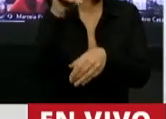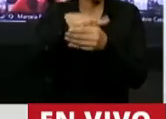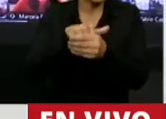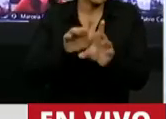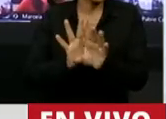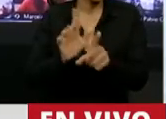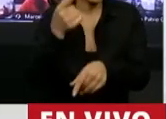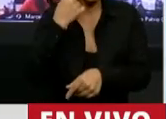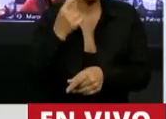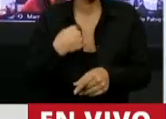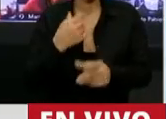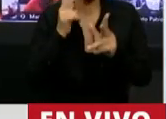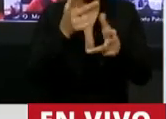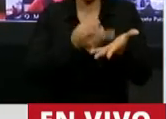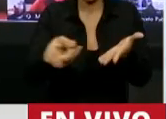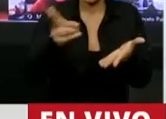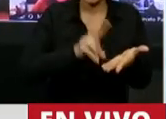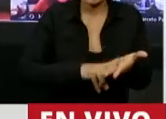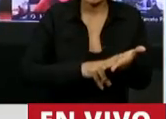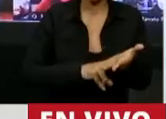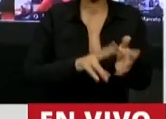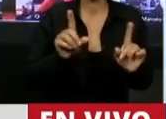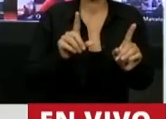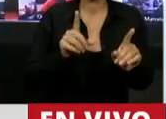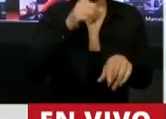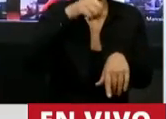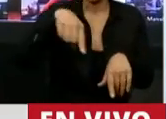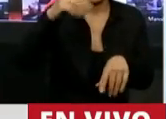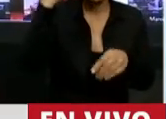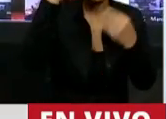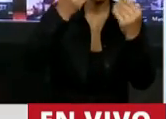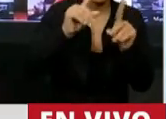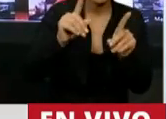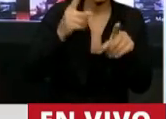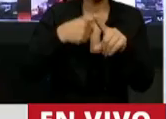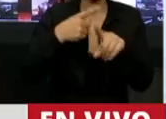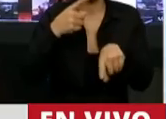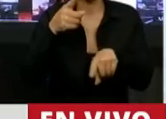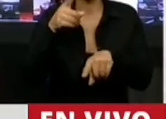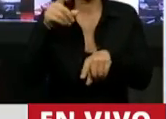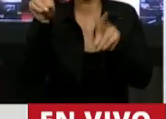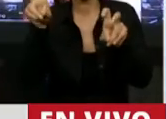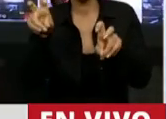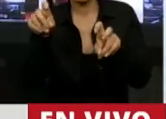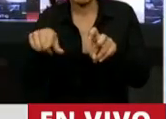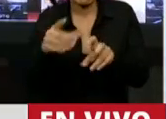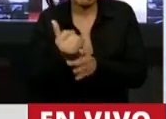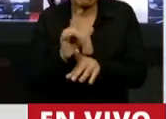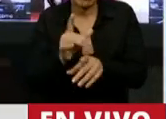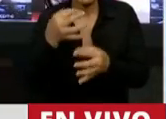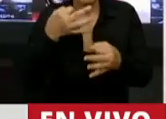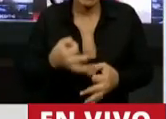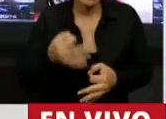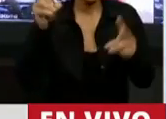asunto, y vuelvo a decir, que no se preocupen por temas irrelevantes, sino por los temas importantes de las Fuerzas Armadas y sobre